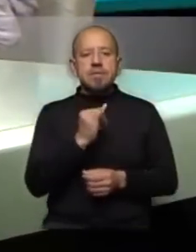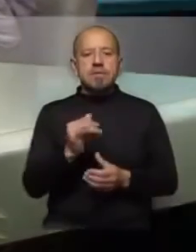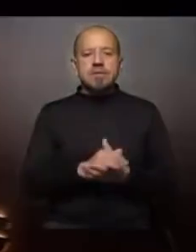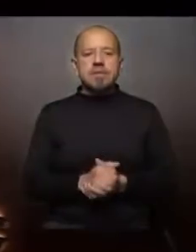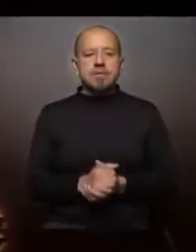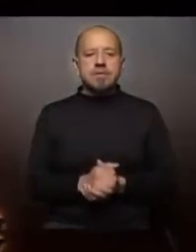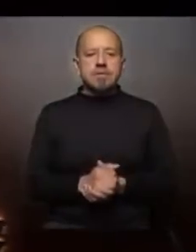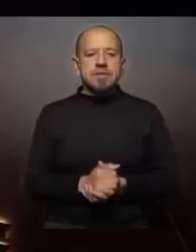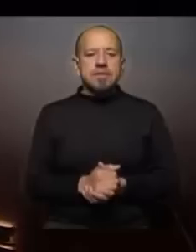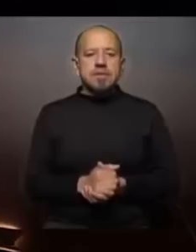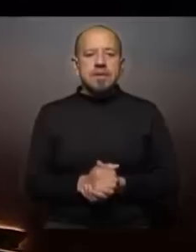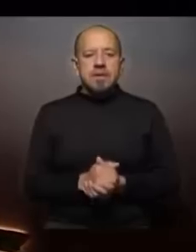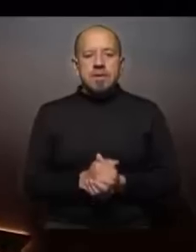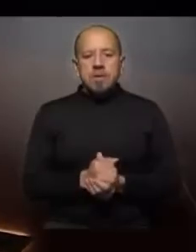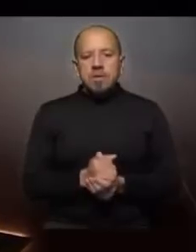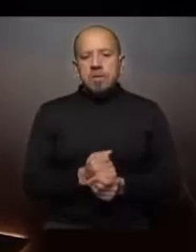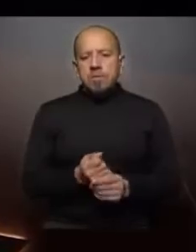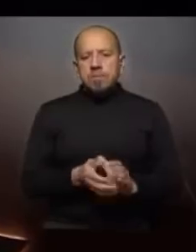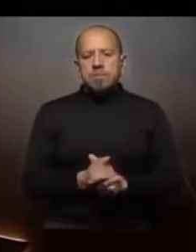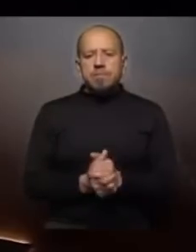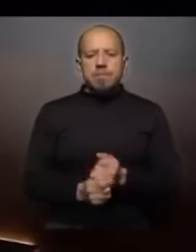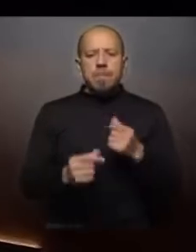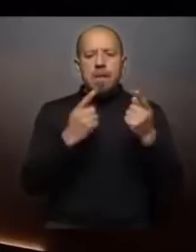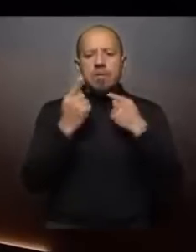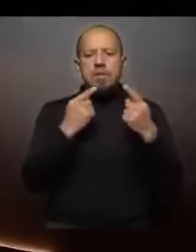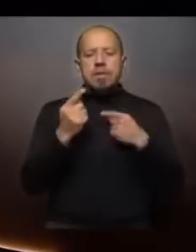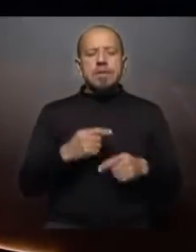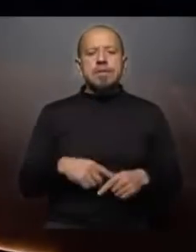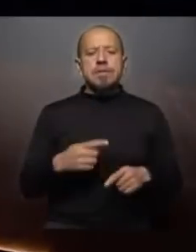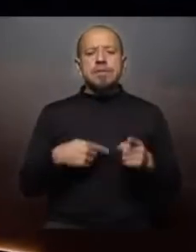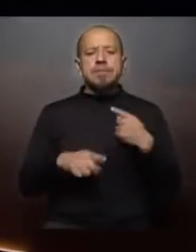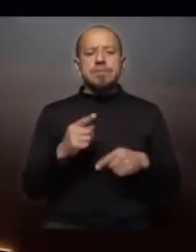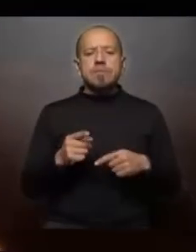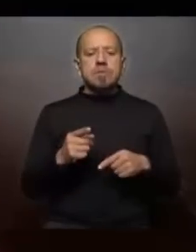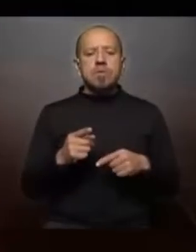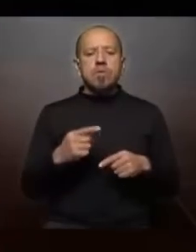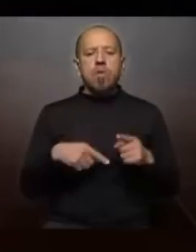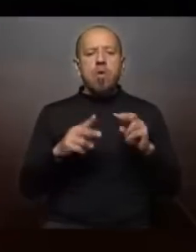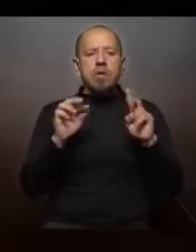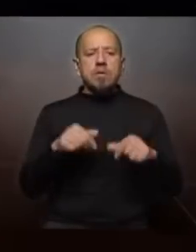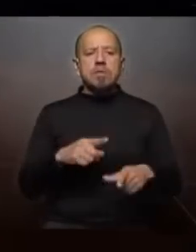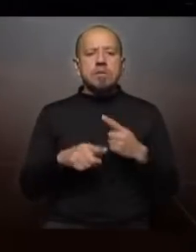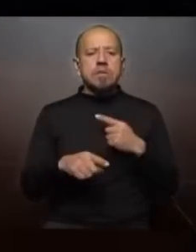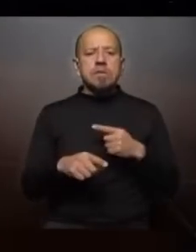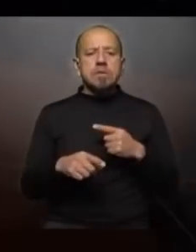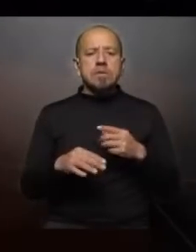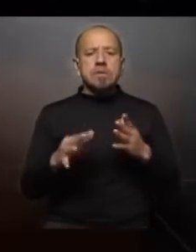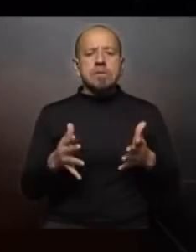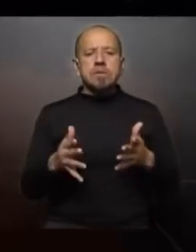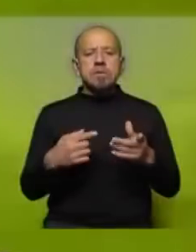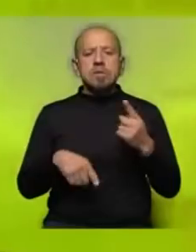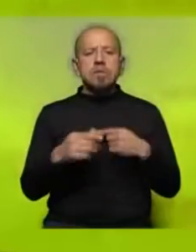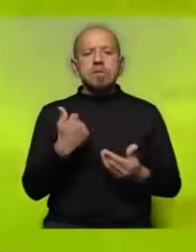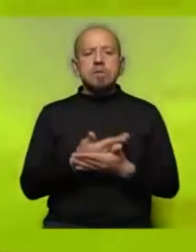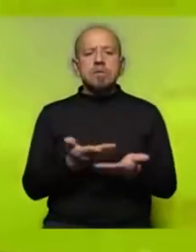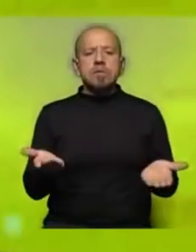sí suficiente muy bien Díaz vamos a hablar de varios temas pero arranquemos con el el el último que ha generado polémica eh qué lectura hace lo